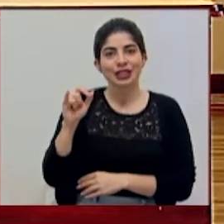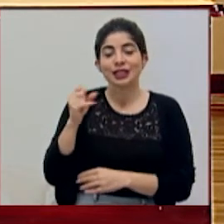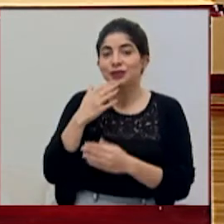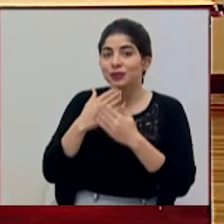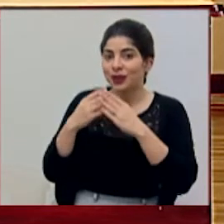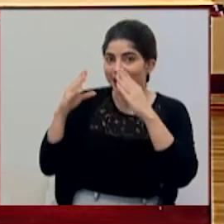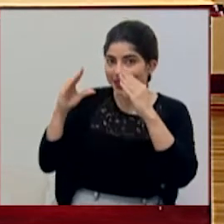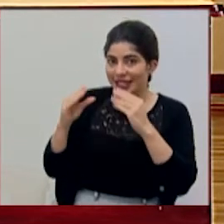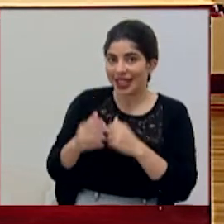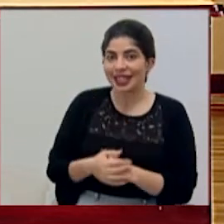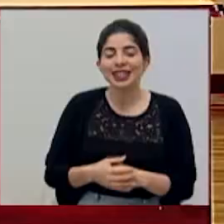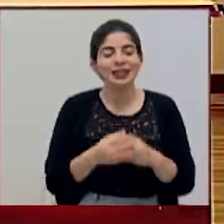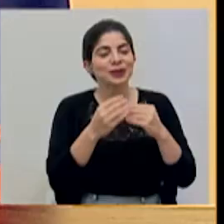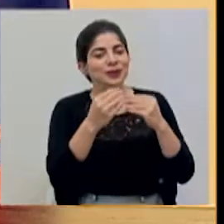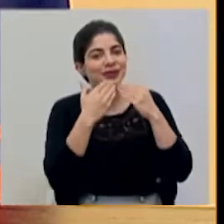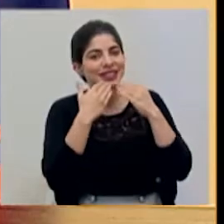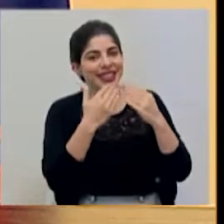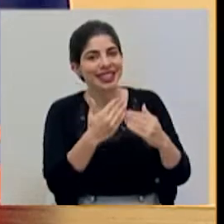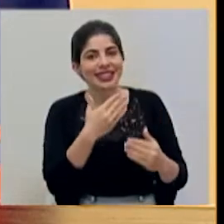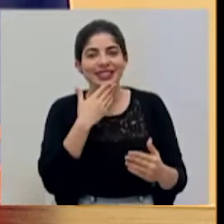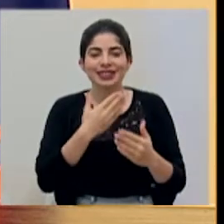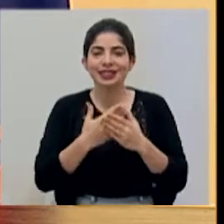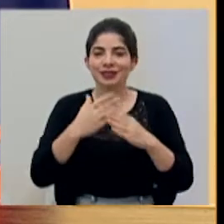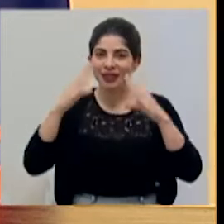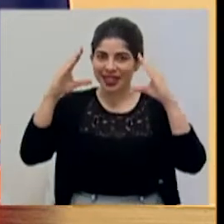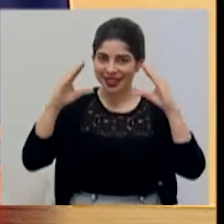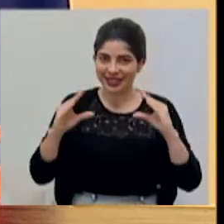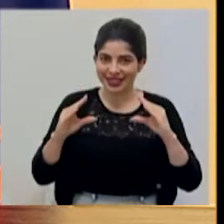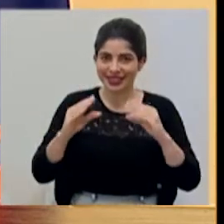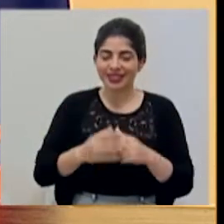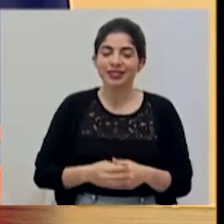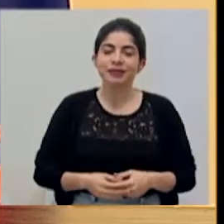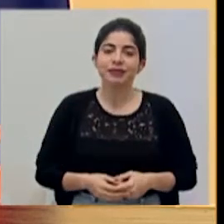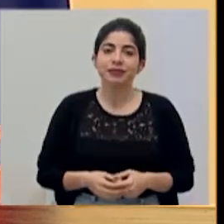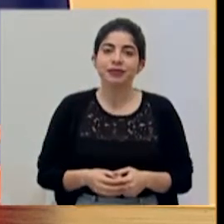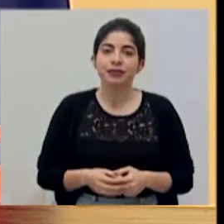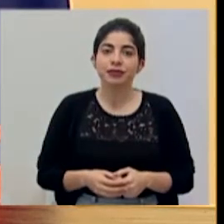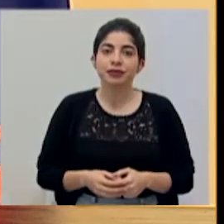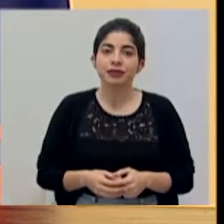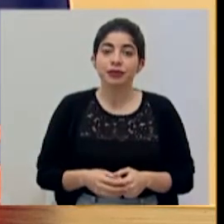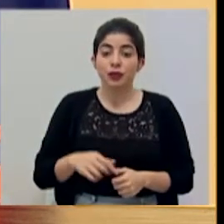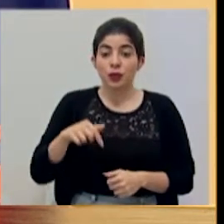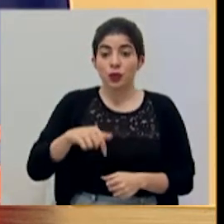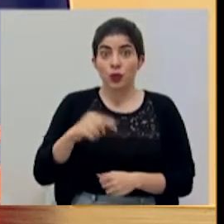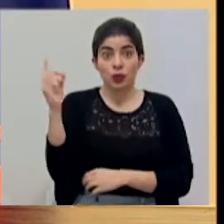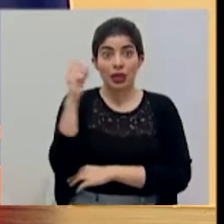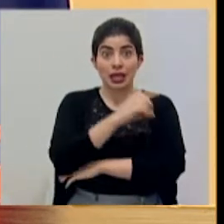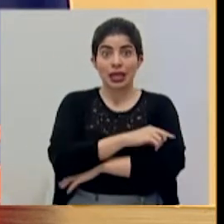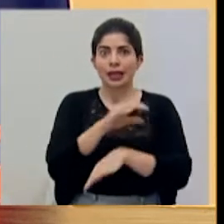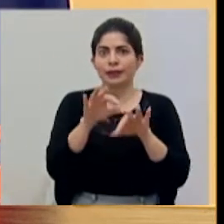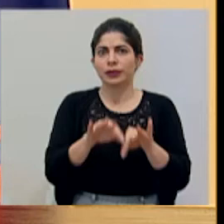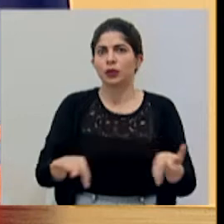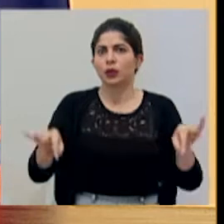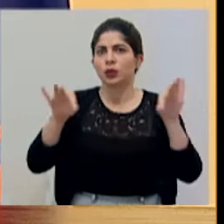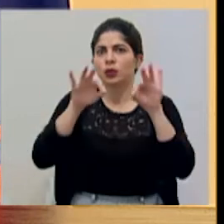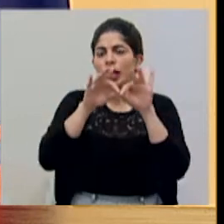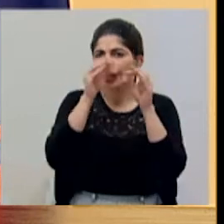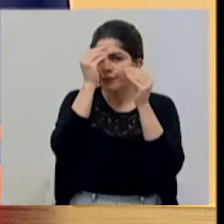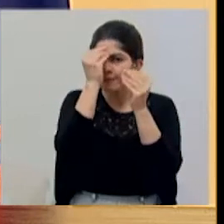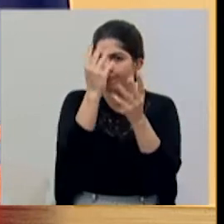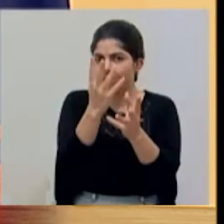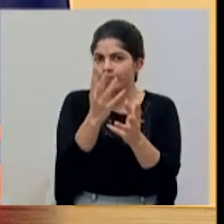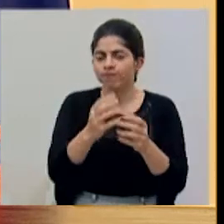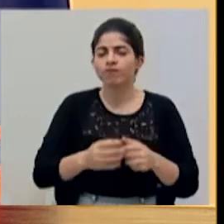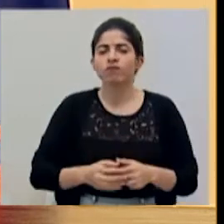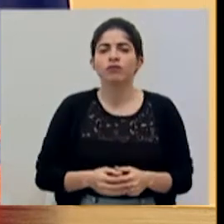Alexander. Muchísimas gracias. Muy buenas tardes. A este día es importante mencionar